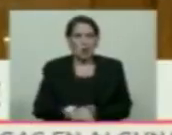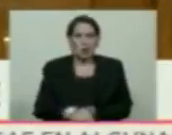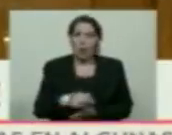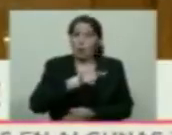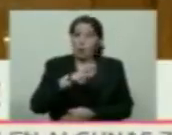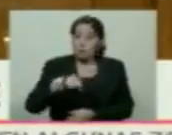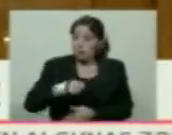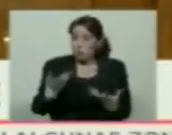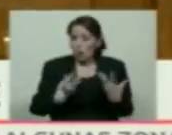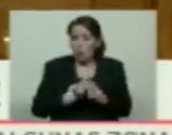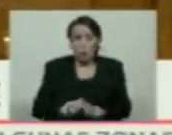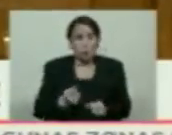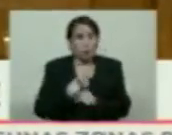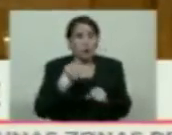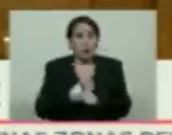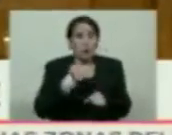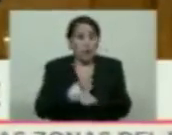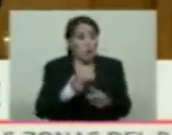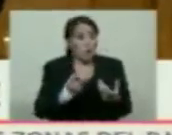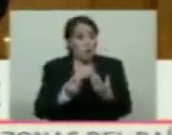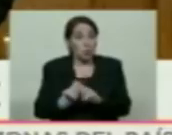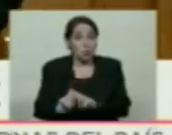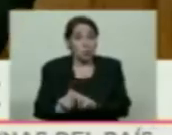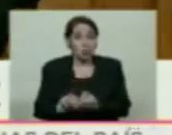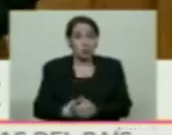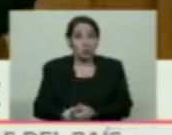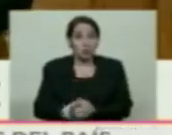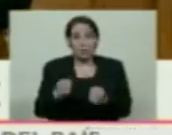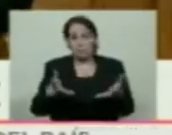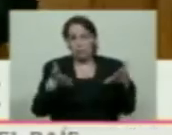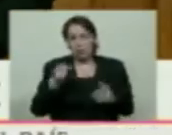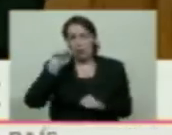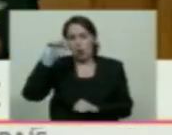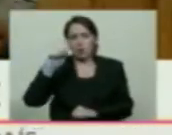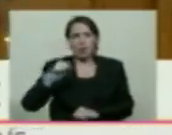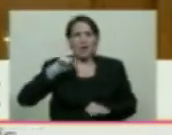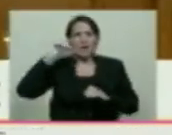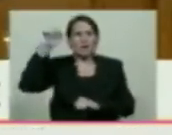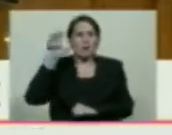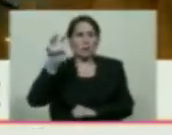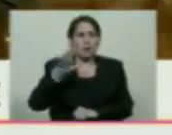esta batalla todos juntos y aquí vamos a salir todos juntos victoriosos en victoria. ¡Que viva la patria!